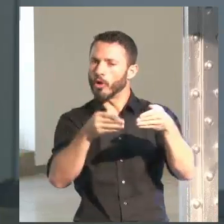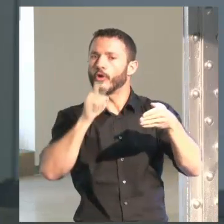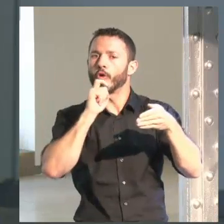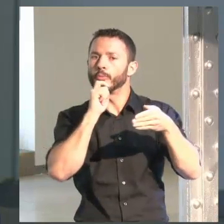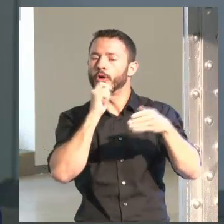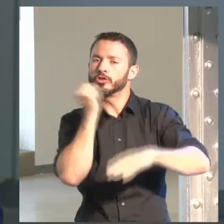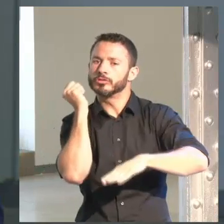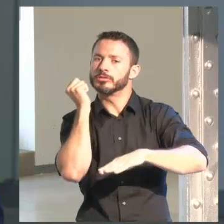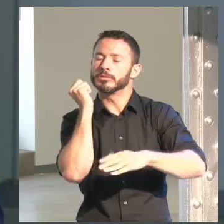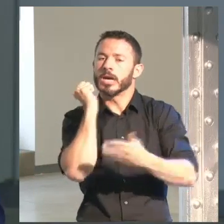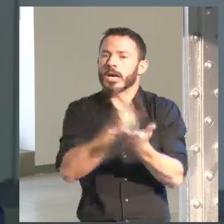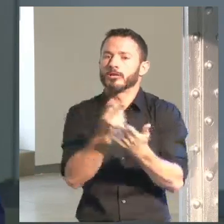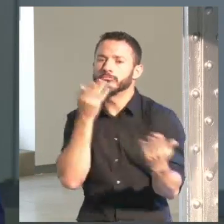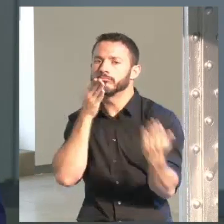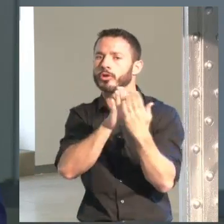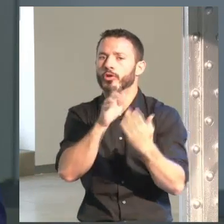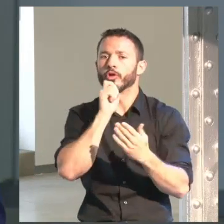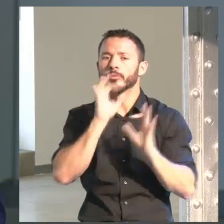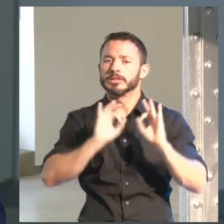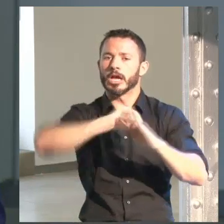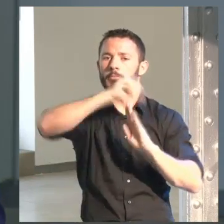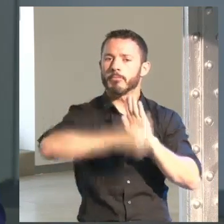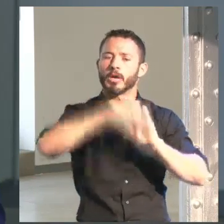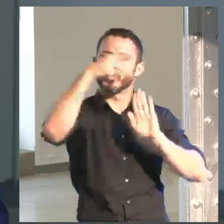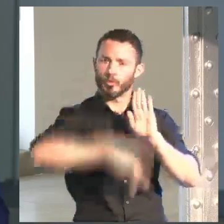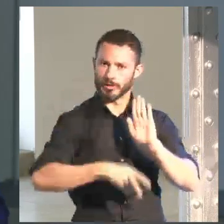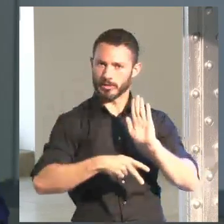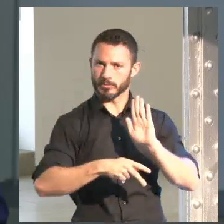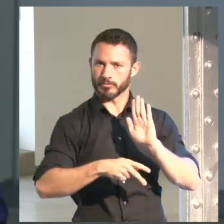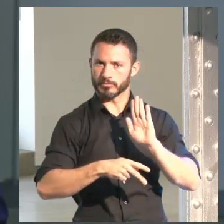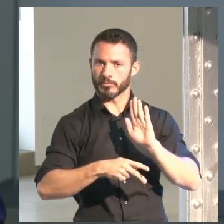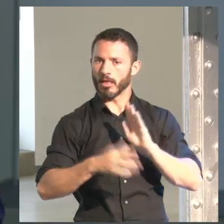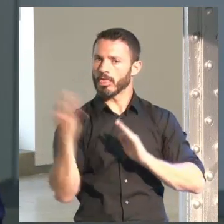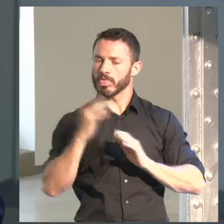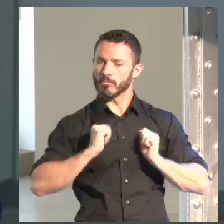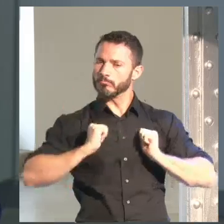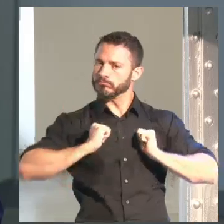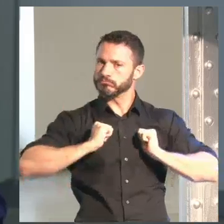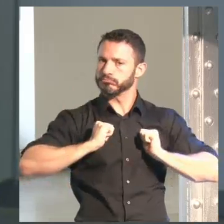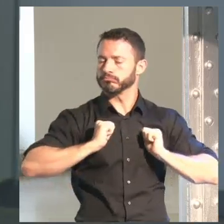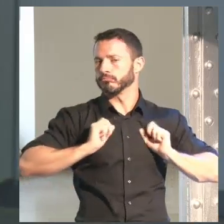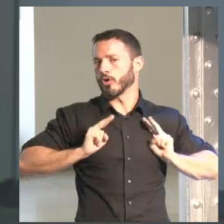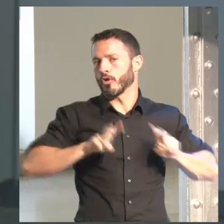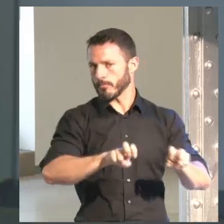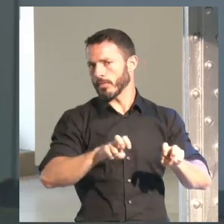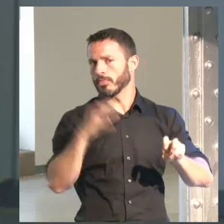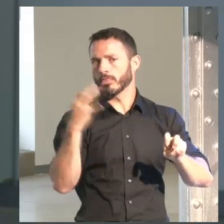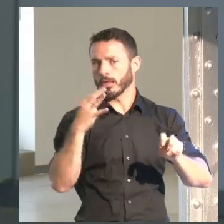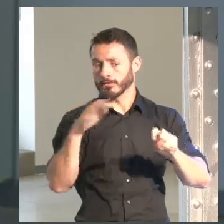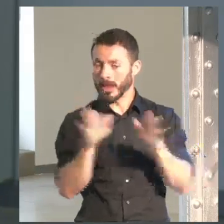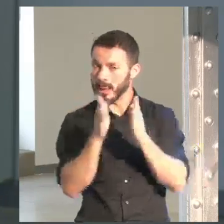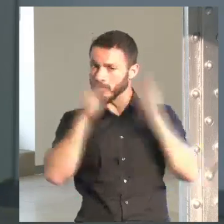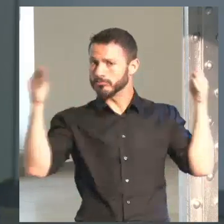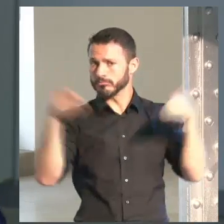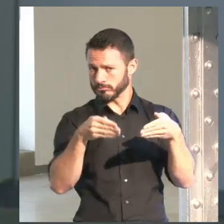esos retos para todo el marco normativo. Para nosotros tiene que haber un principio, y es al que se dedica este libro, y es